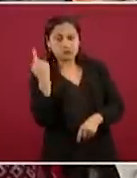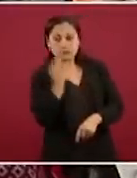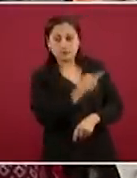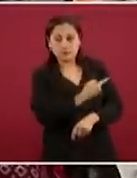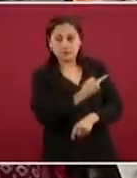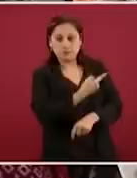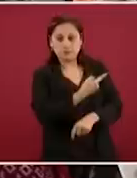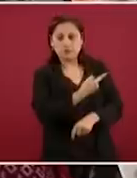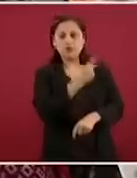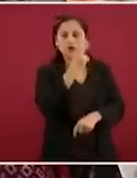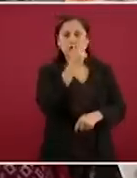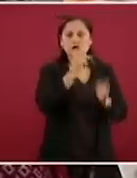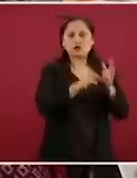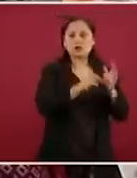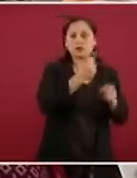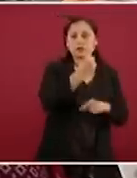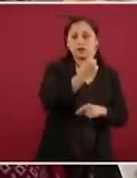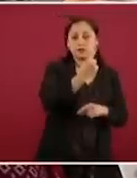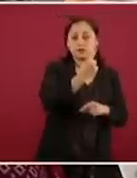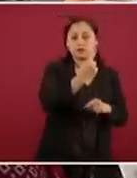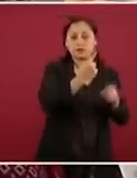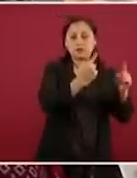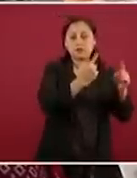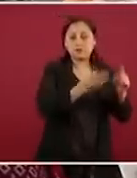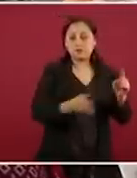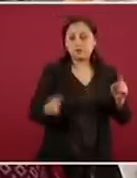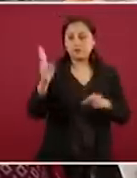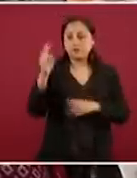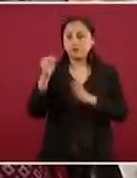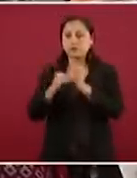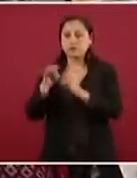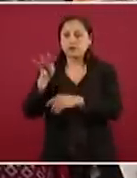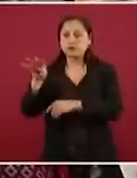del 2001 al 19.